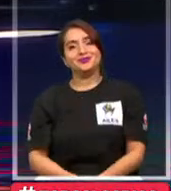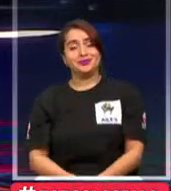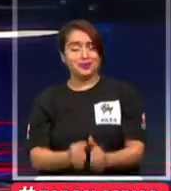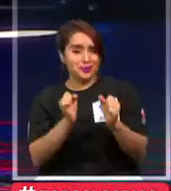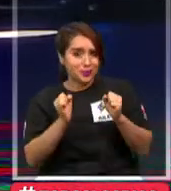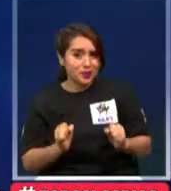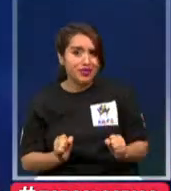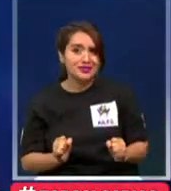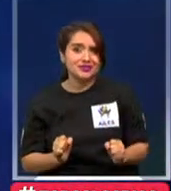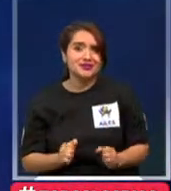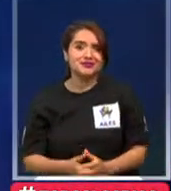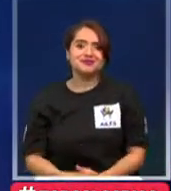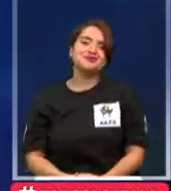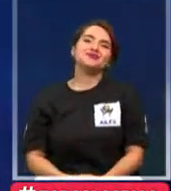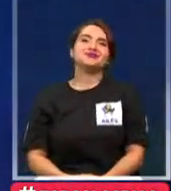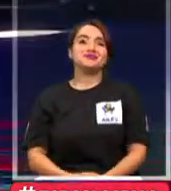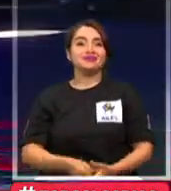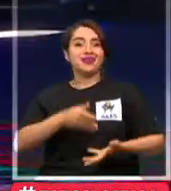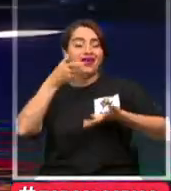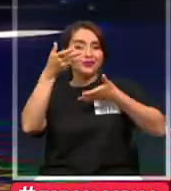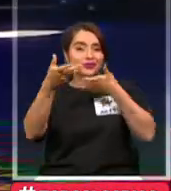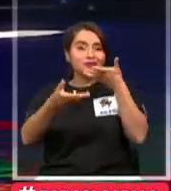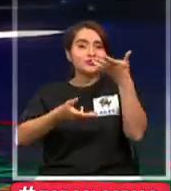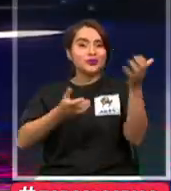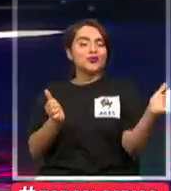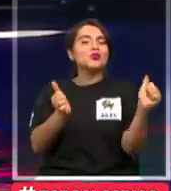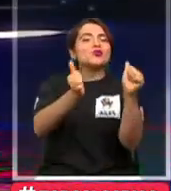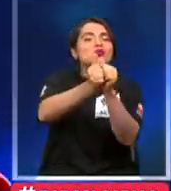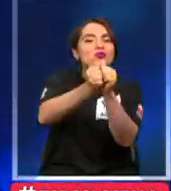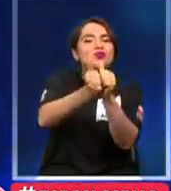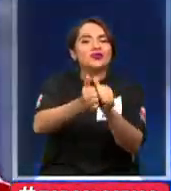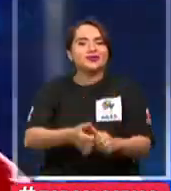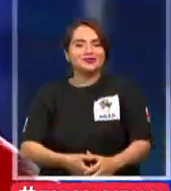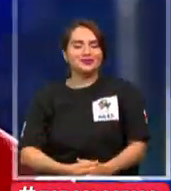ser. Cantemos la canción.